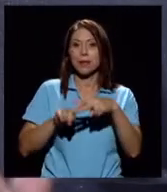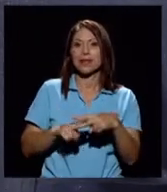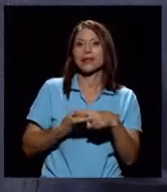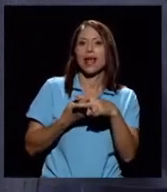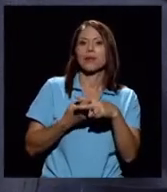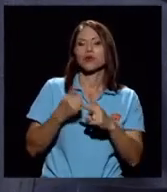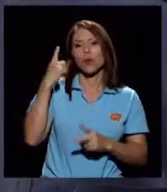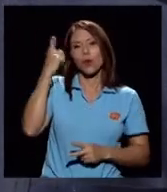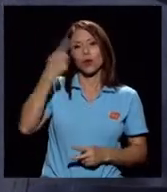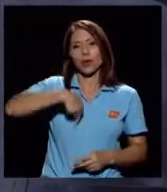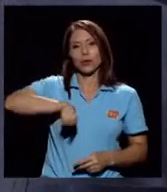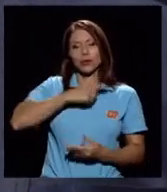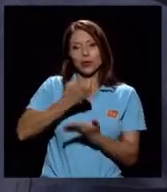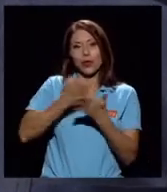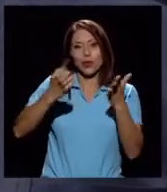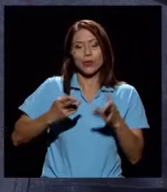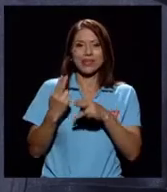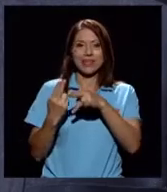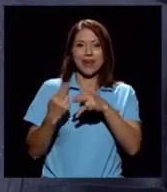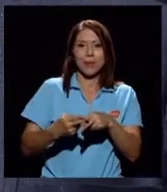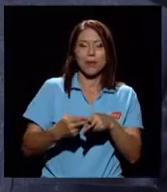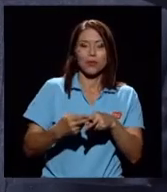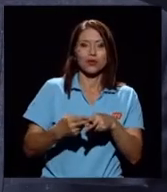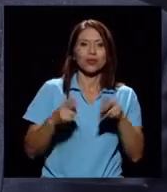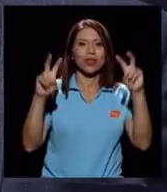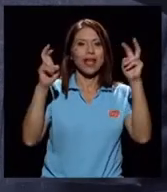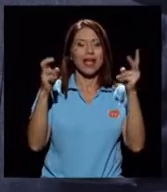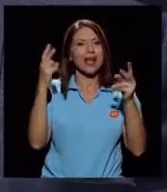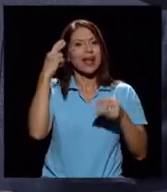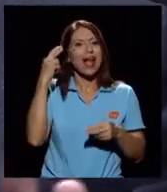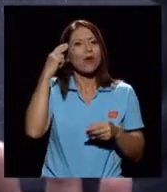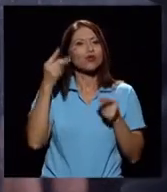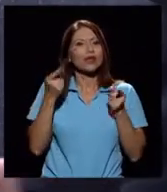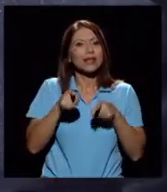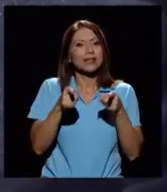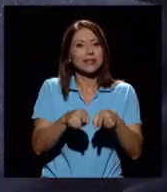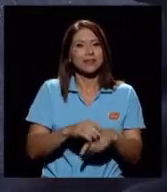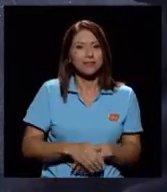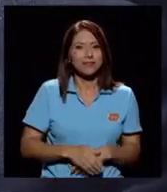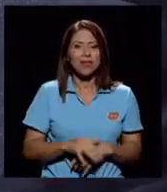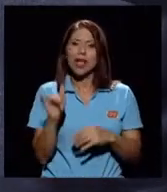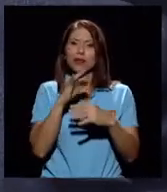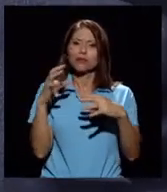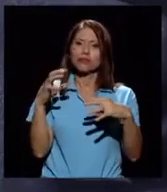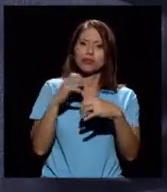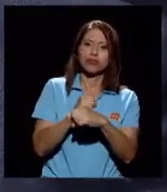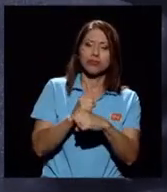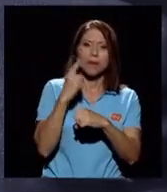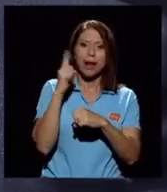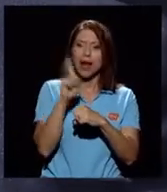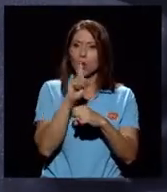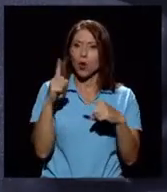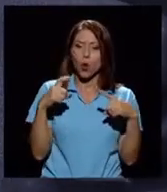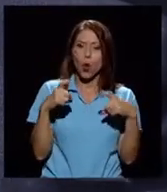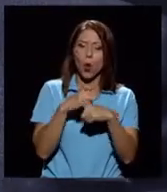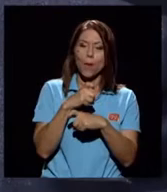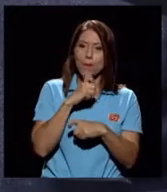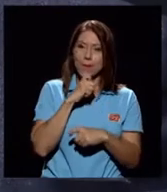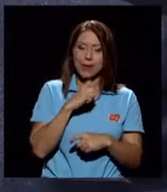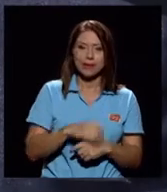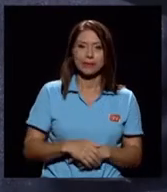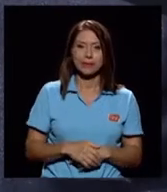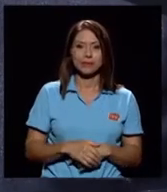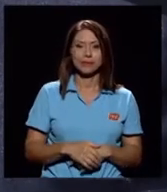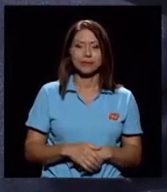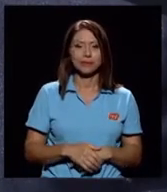economistas tenemos o llamamos las causas y hagámoslo en resumen verdad para no complicar la la cosa